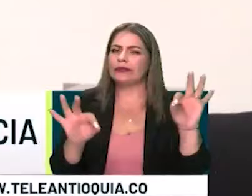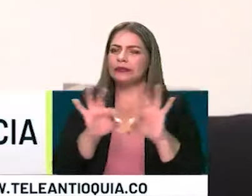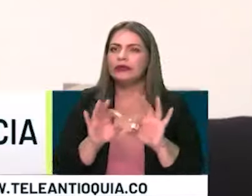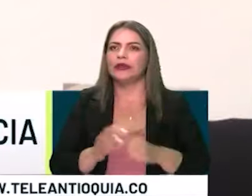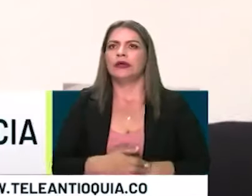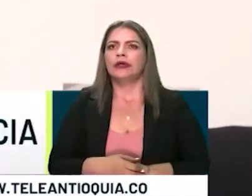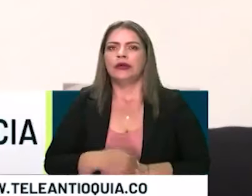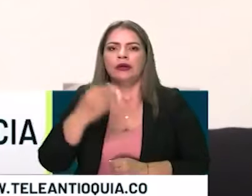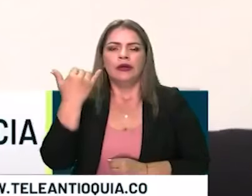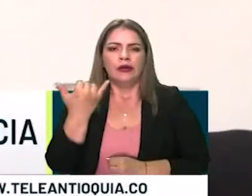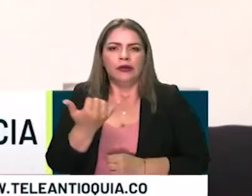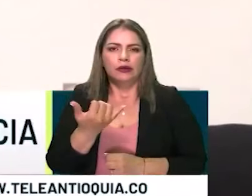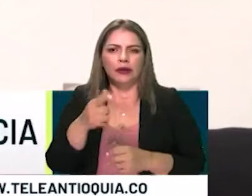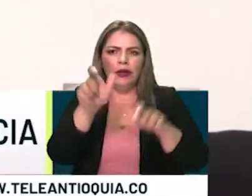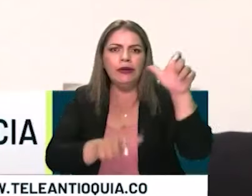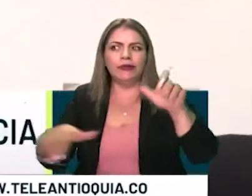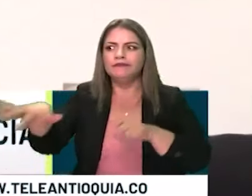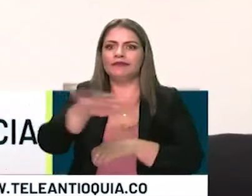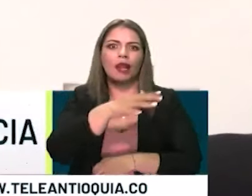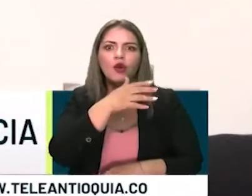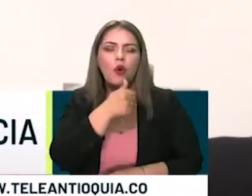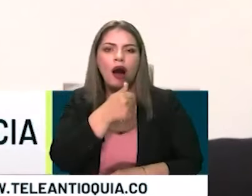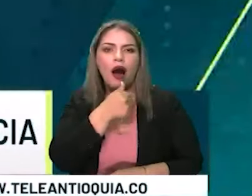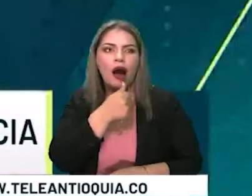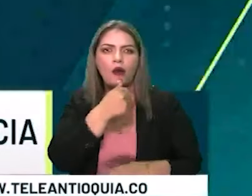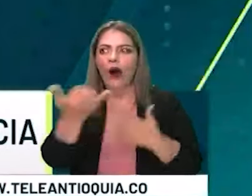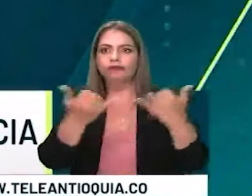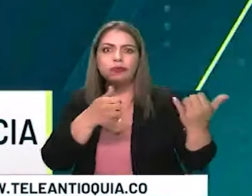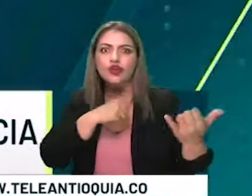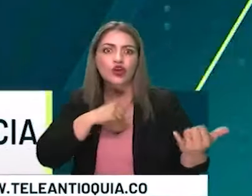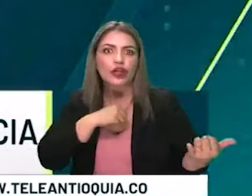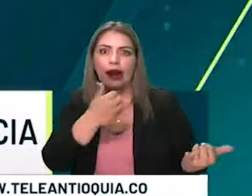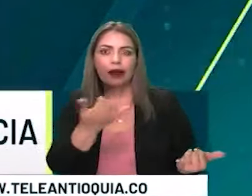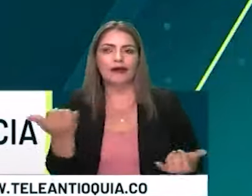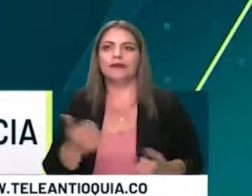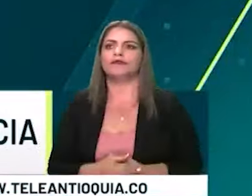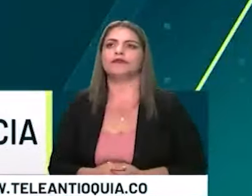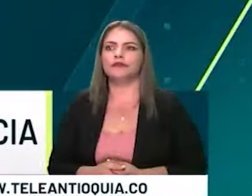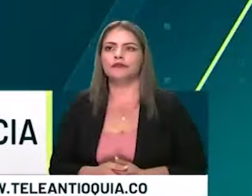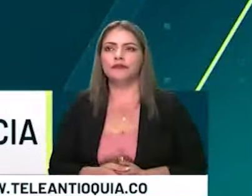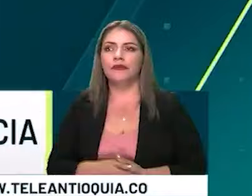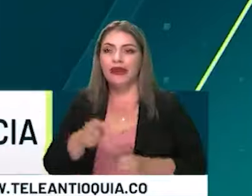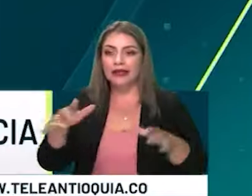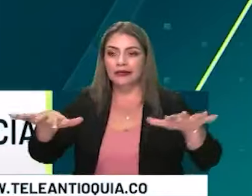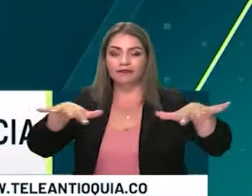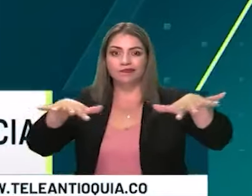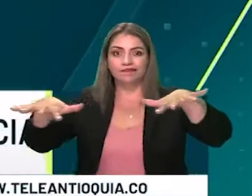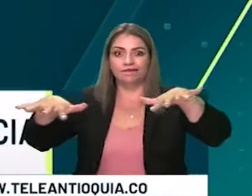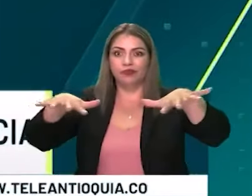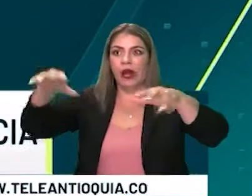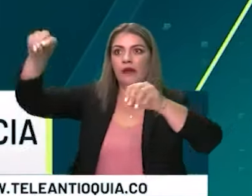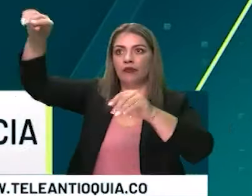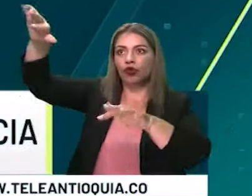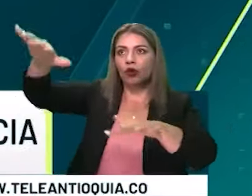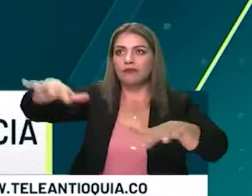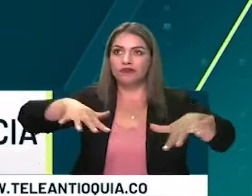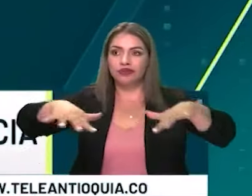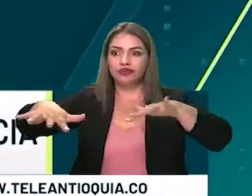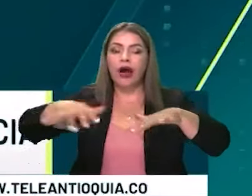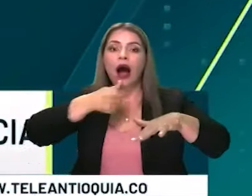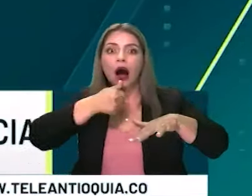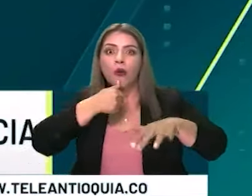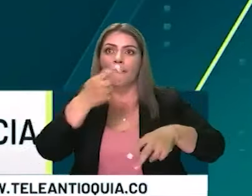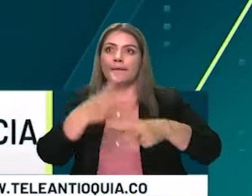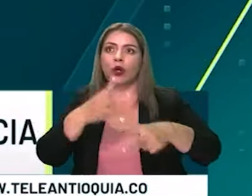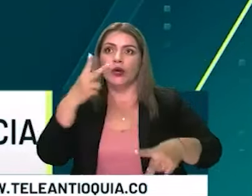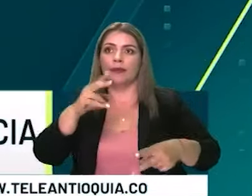la mitad de la población, que es la zona urbana, sin agua. Esta falla geológica no solo estaría afectando al acueducto, sino también